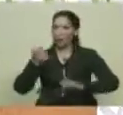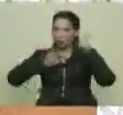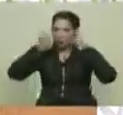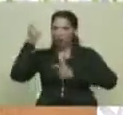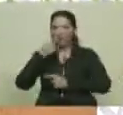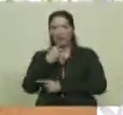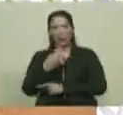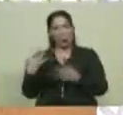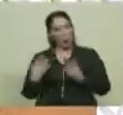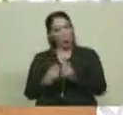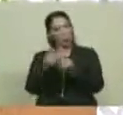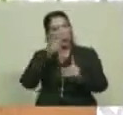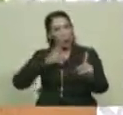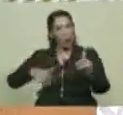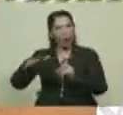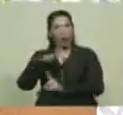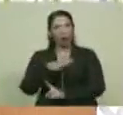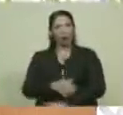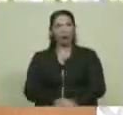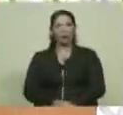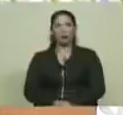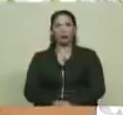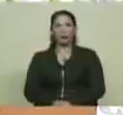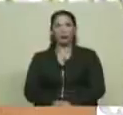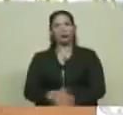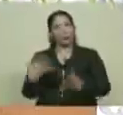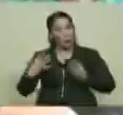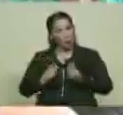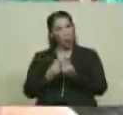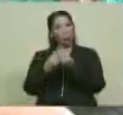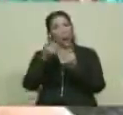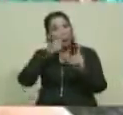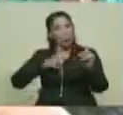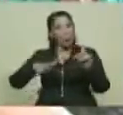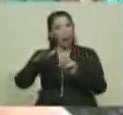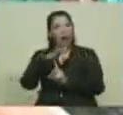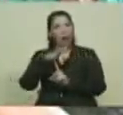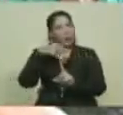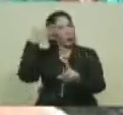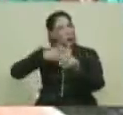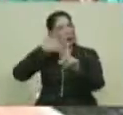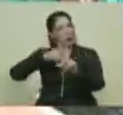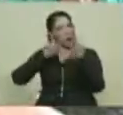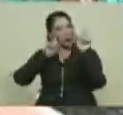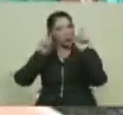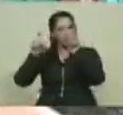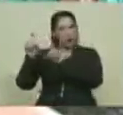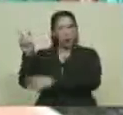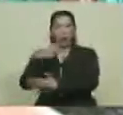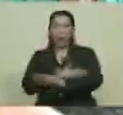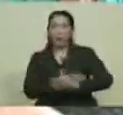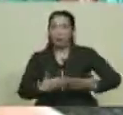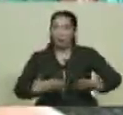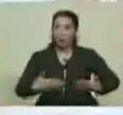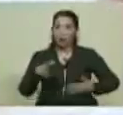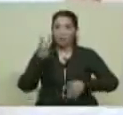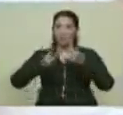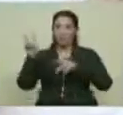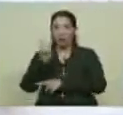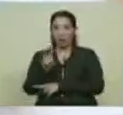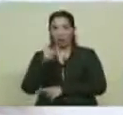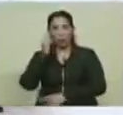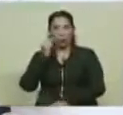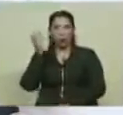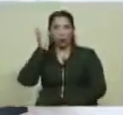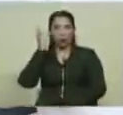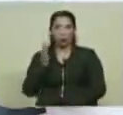junto al pueblo, no le dijo, te estamos esperando, se fue junto al pueblo y alfabetizó a más de 2 millones de venezolanos. Mire, además les